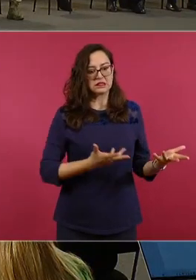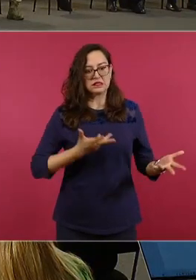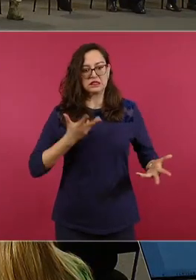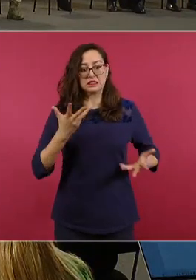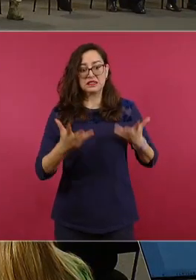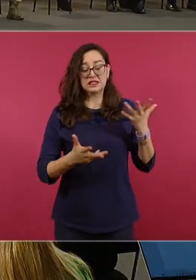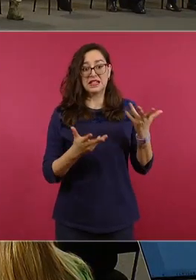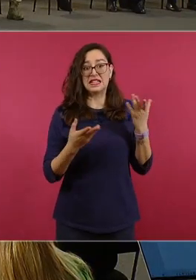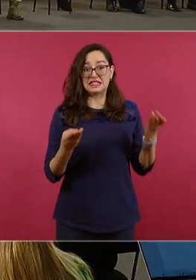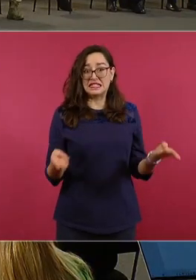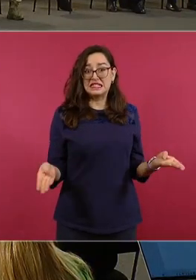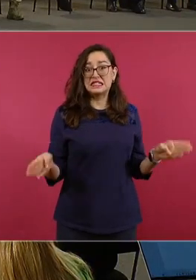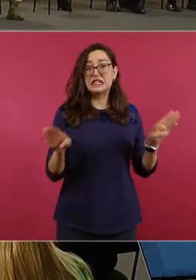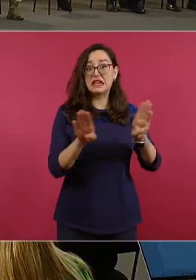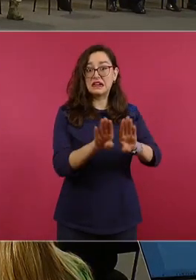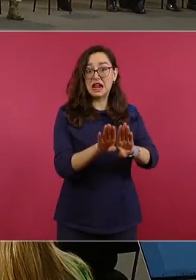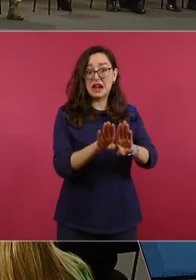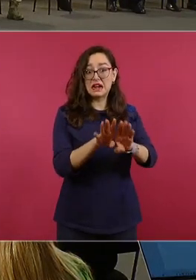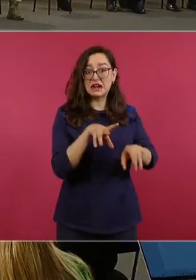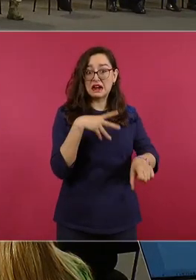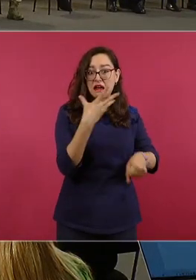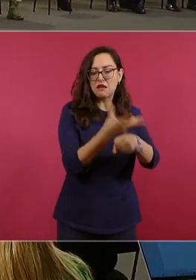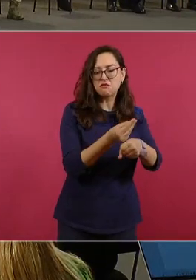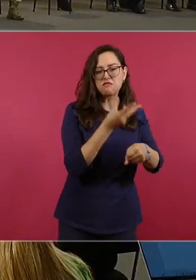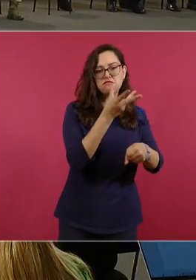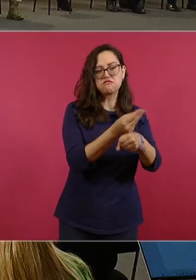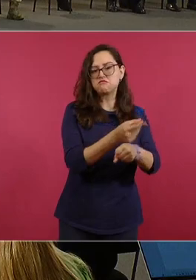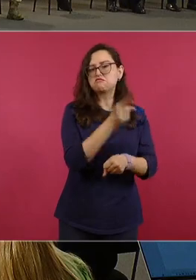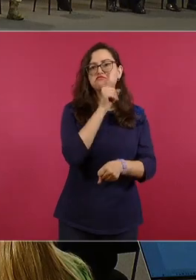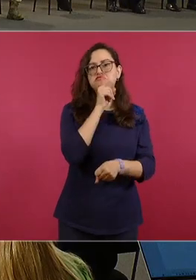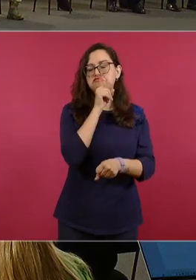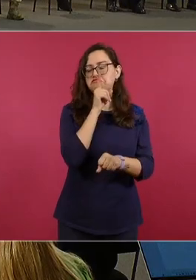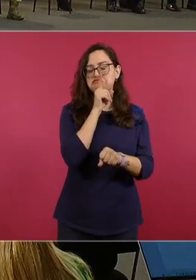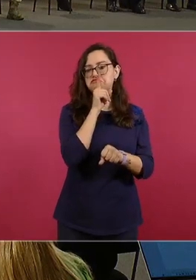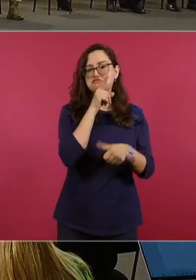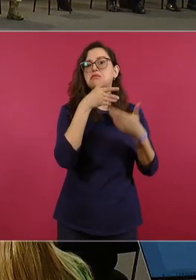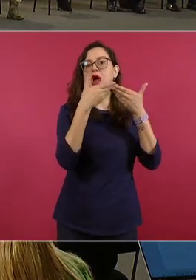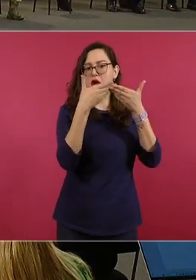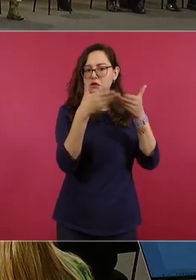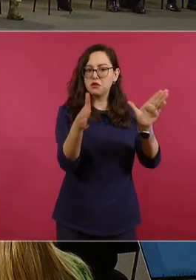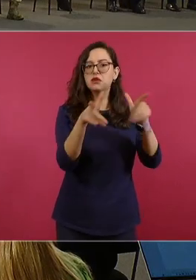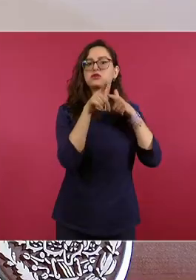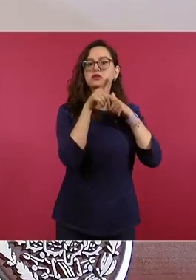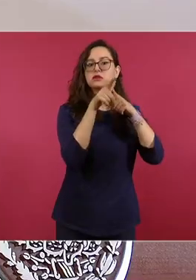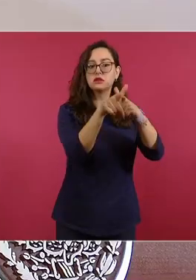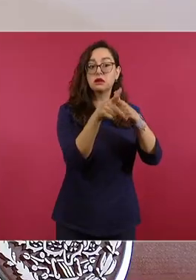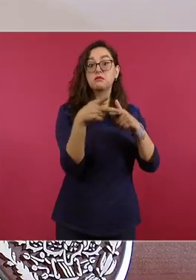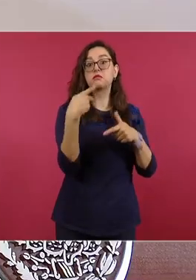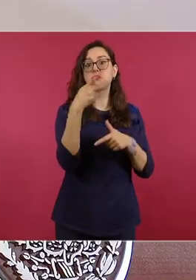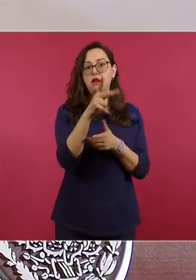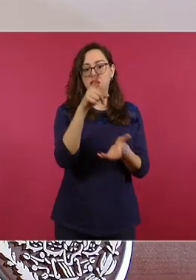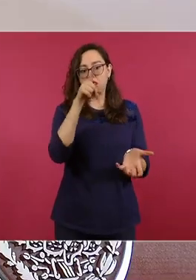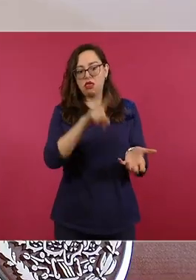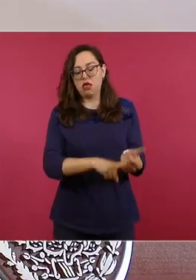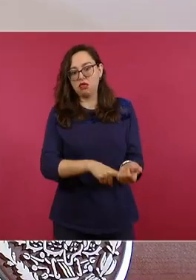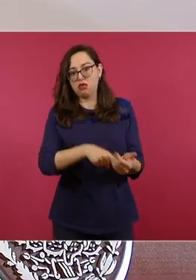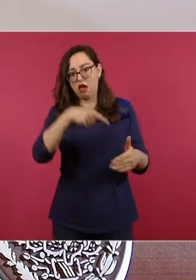y mucho menos a los pasajeros. La que sigue, por favor. Se invirtieron